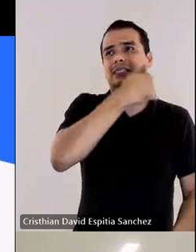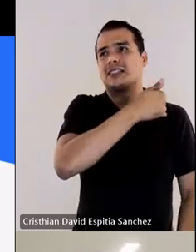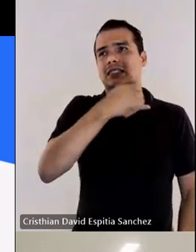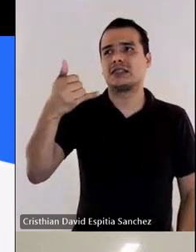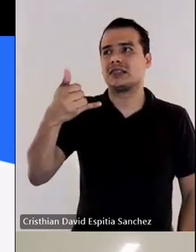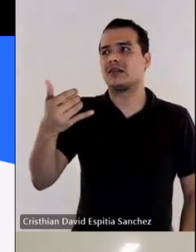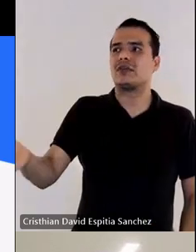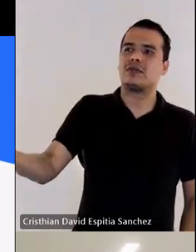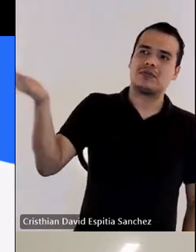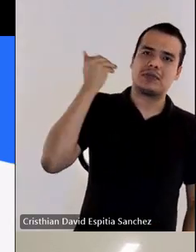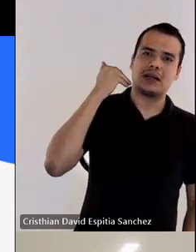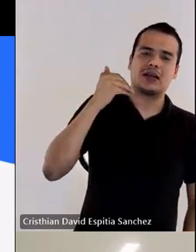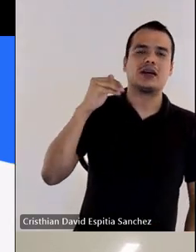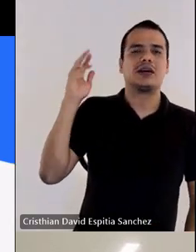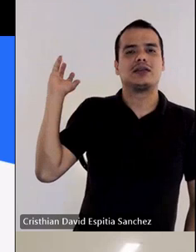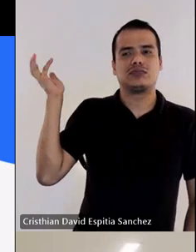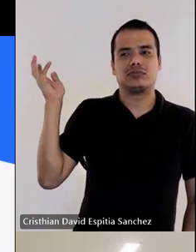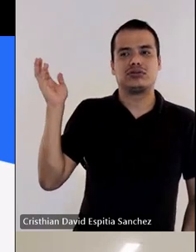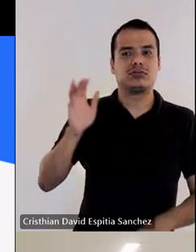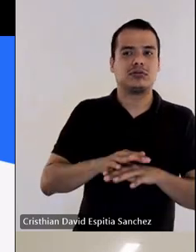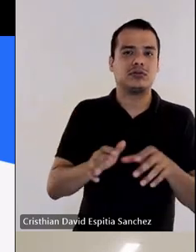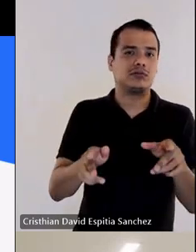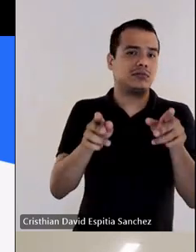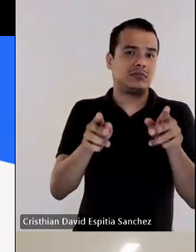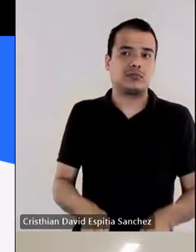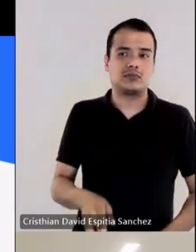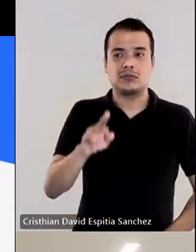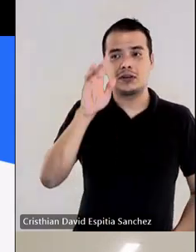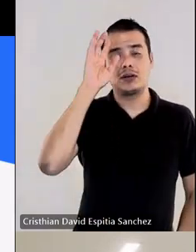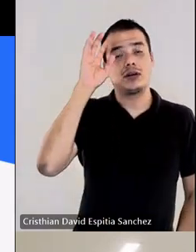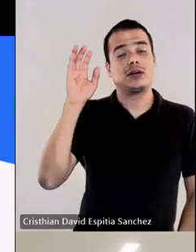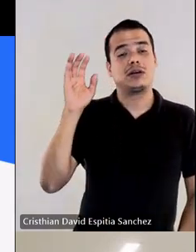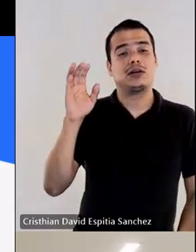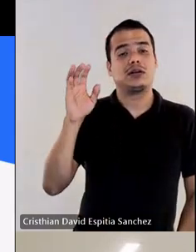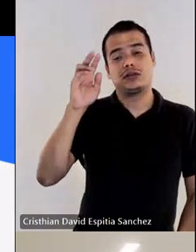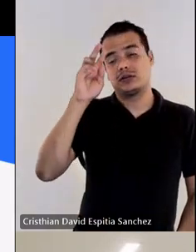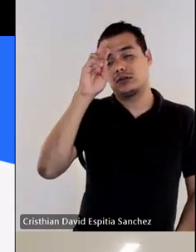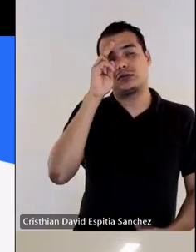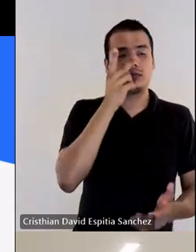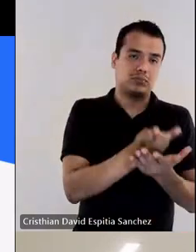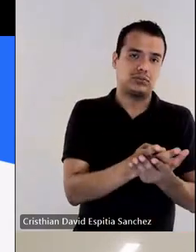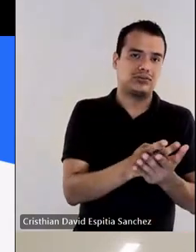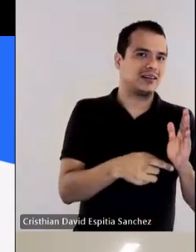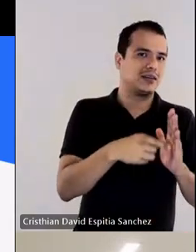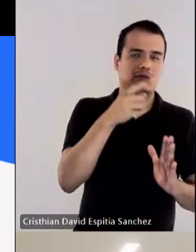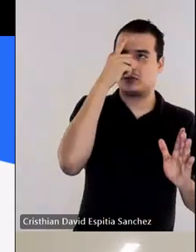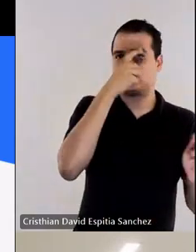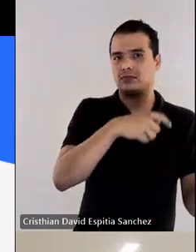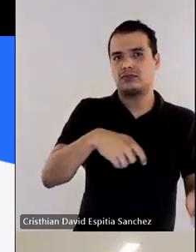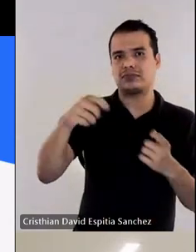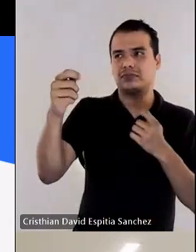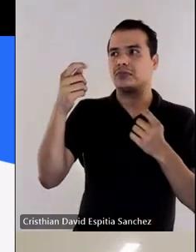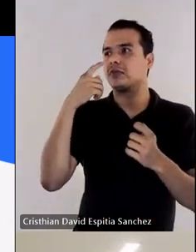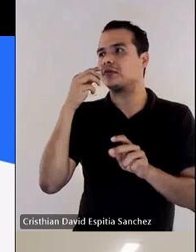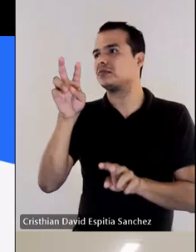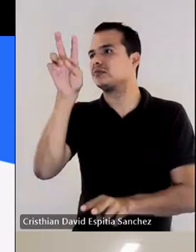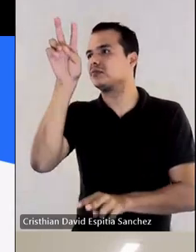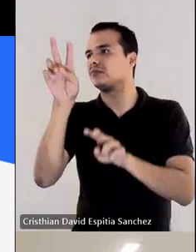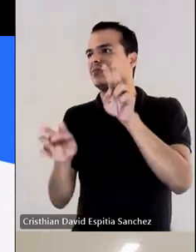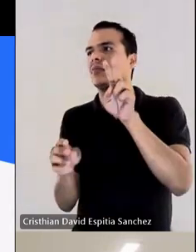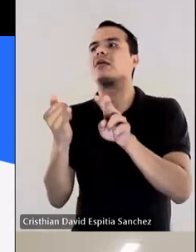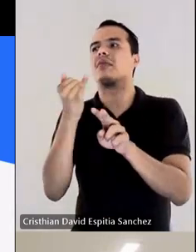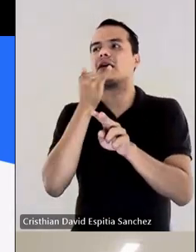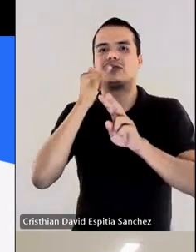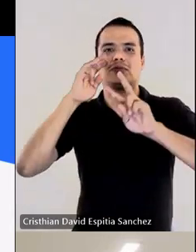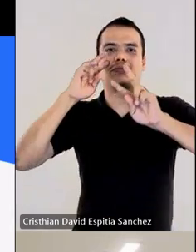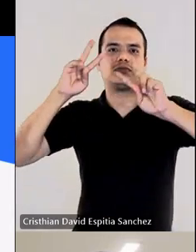centro asistencial. Pero inclusive una persona que se ha desmayado debe ser trasladada al centro asistencial porque hay que hacer el estudio de ese desmayo. Puede